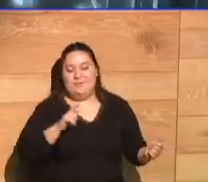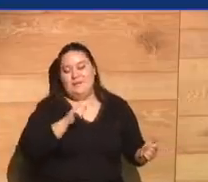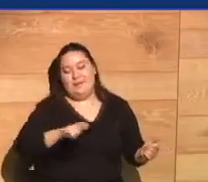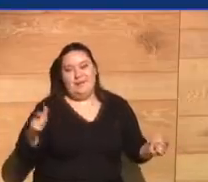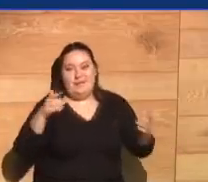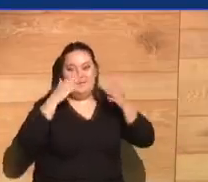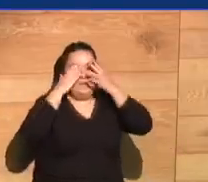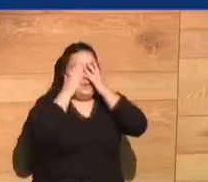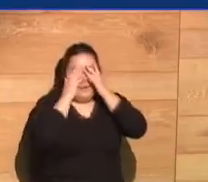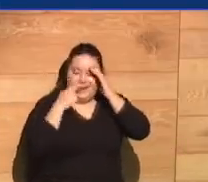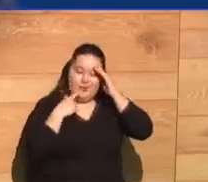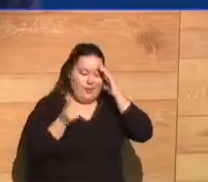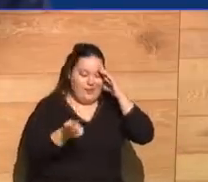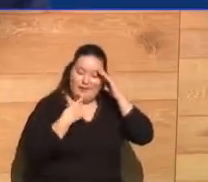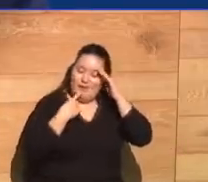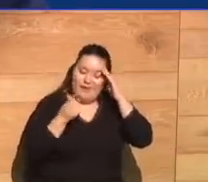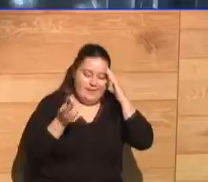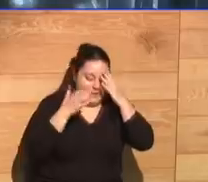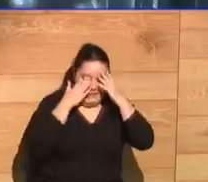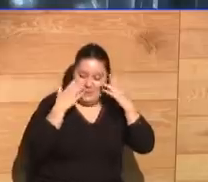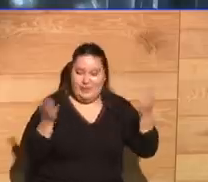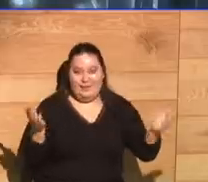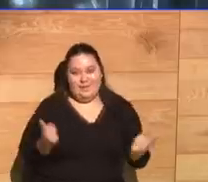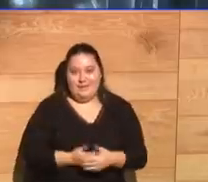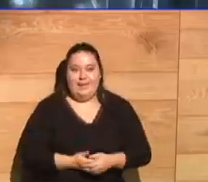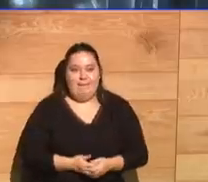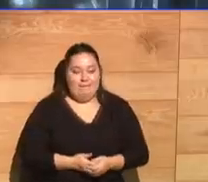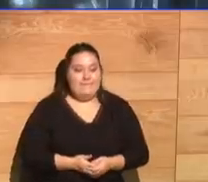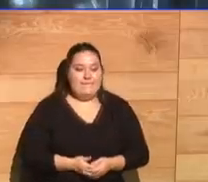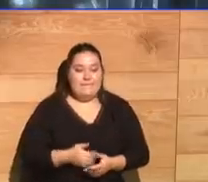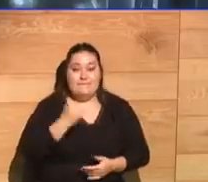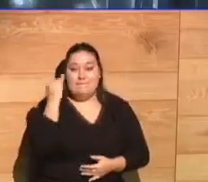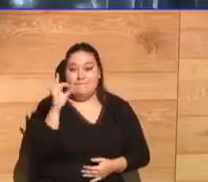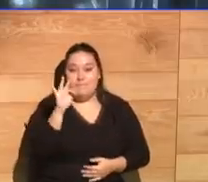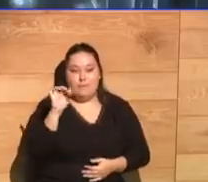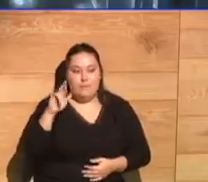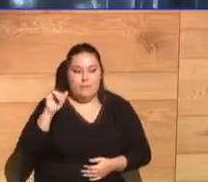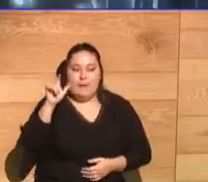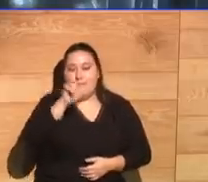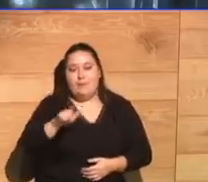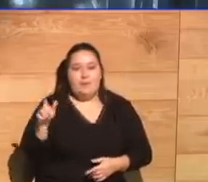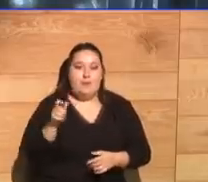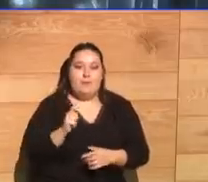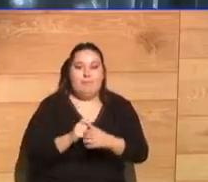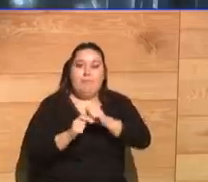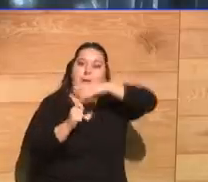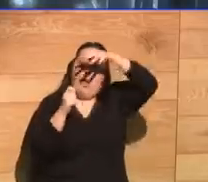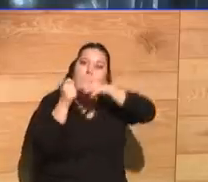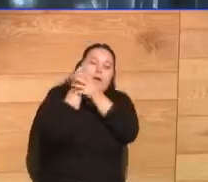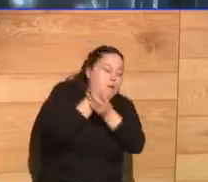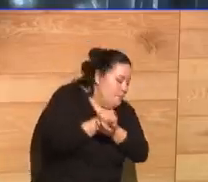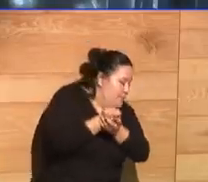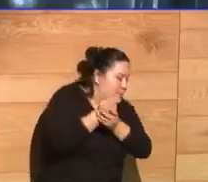a la cara como diciendo que no me dé a mí. Geoffrey Onwin había trabajado con... Gente que ha abierto el paraguas diciendo que no